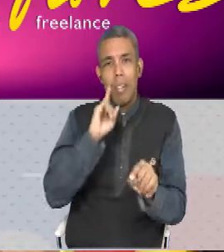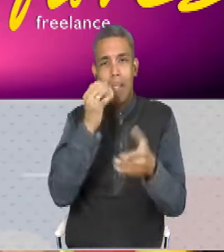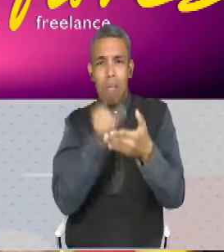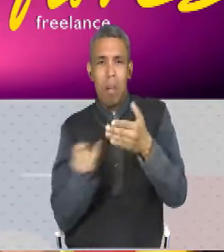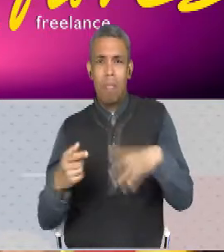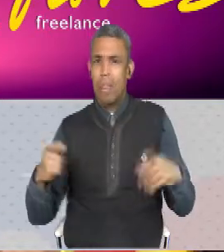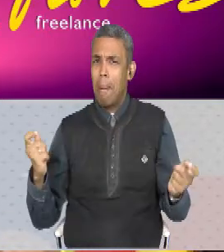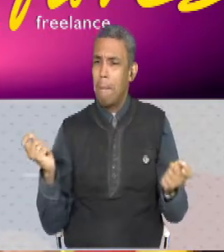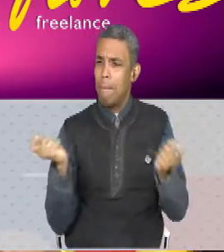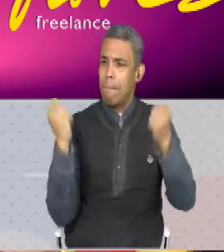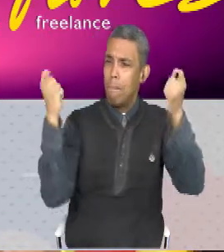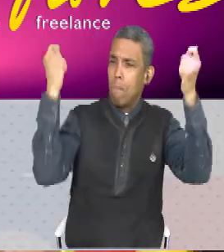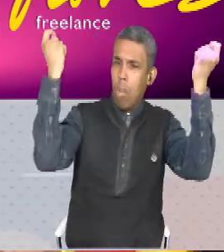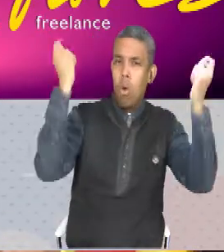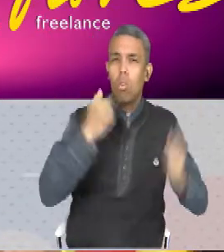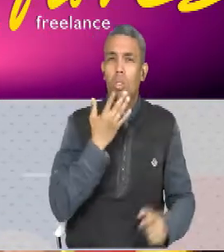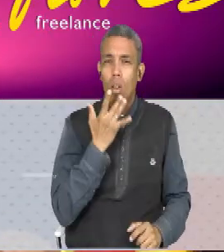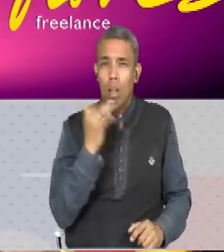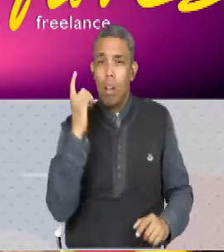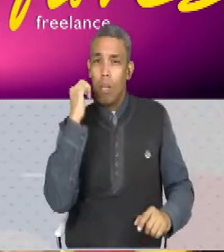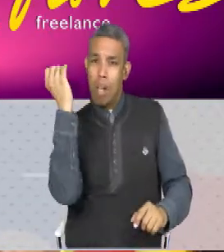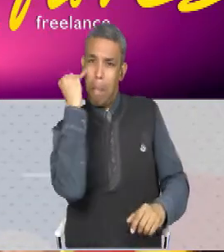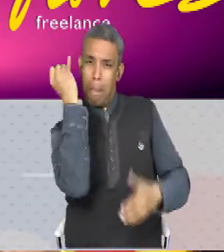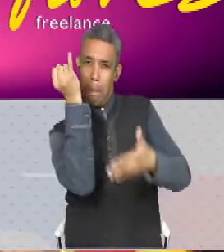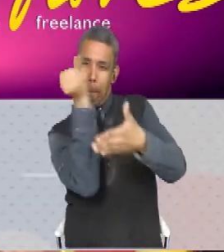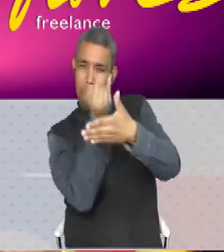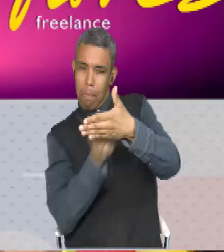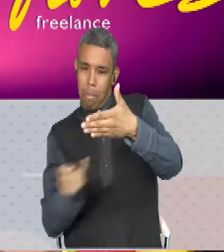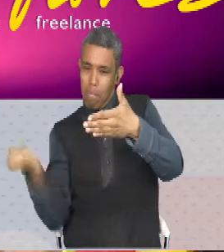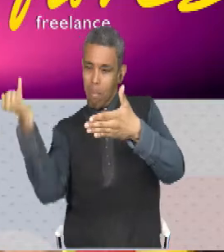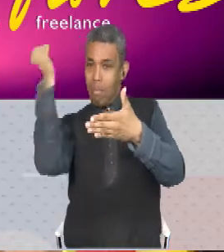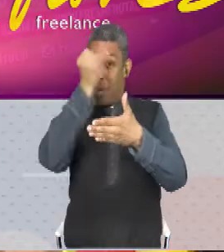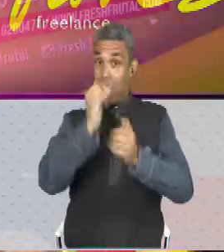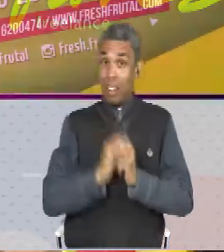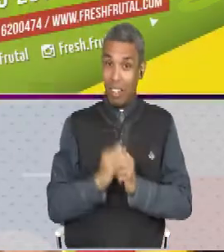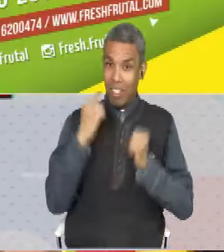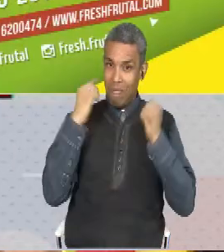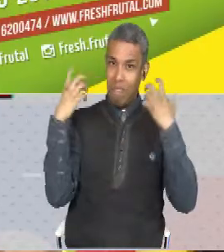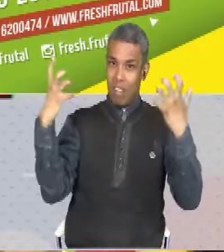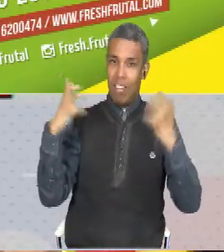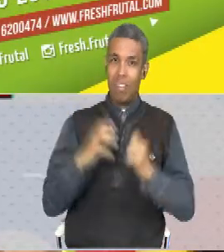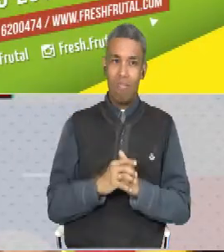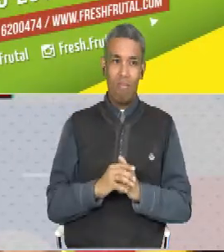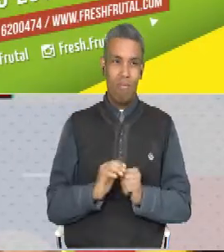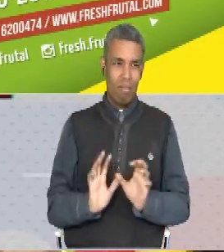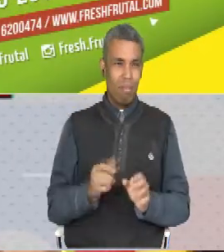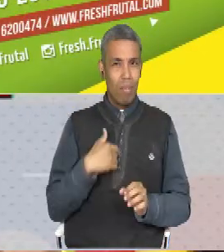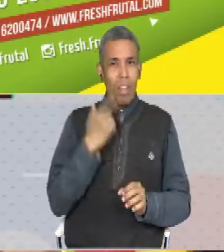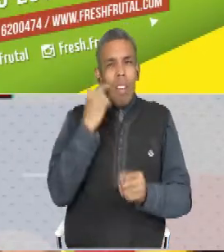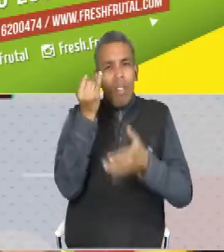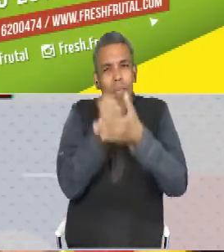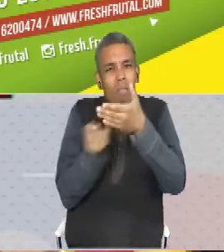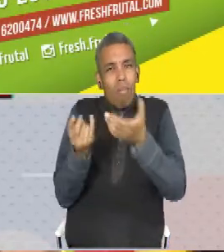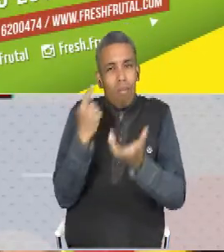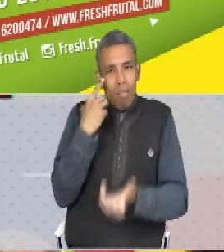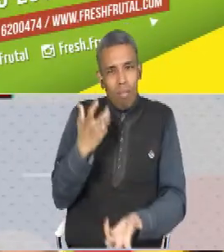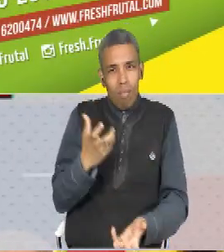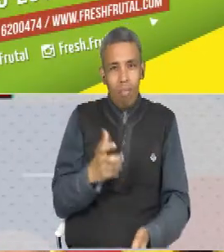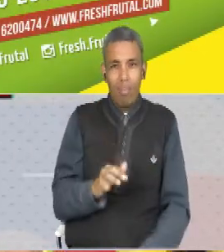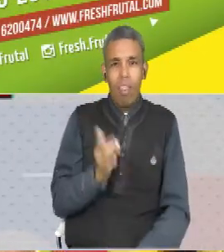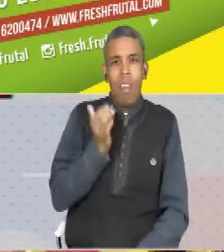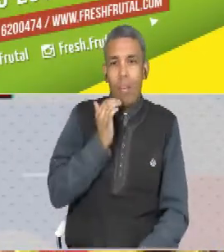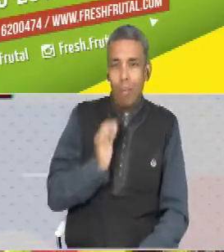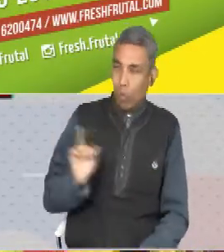llamativa, imágenes que sean atractivas a nivel de las redes, con el fin de tener un alcance bastante amplio en